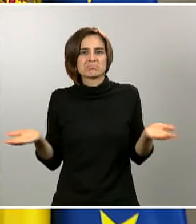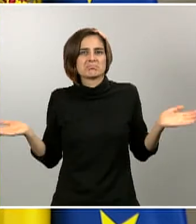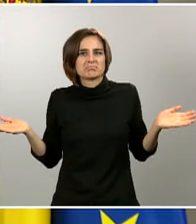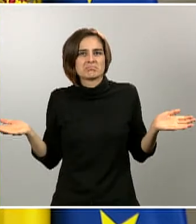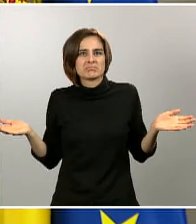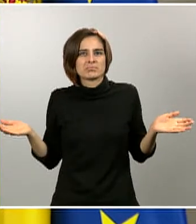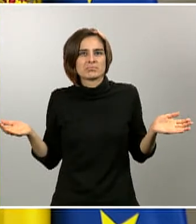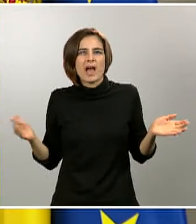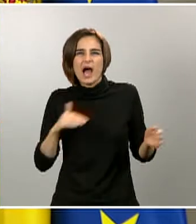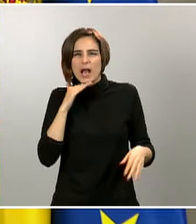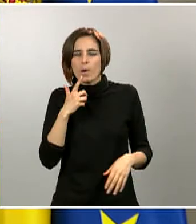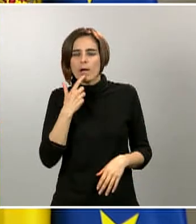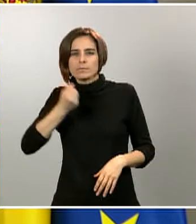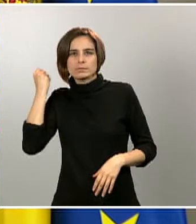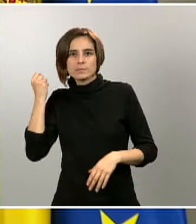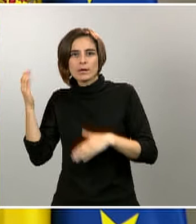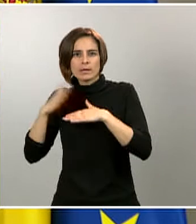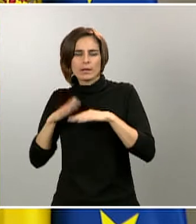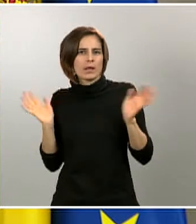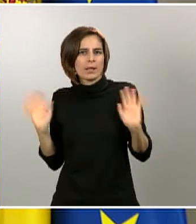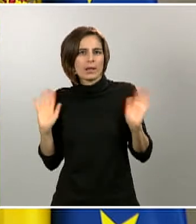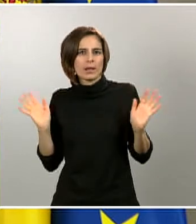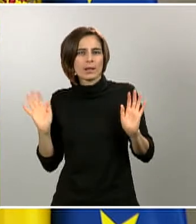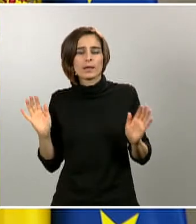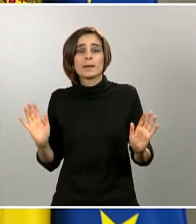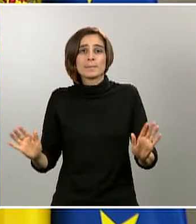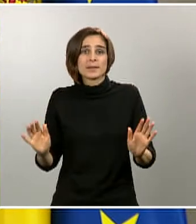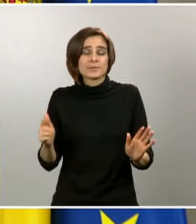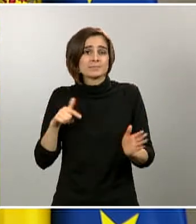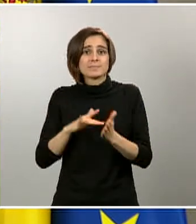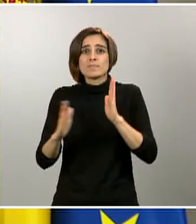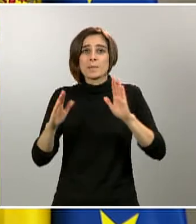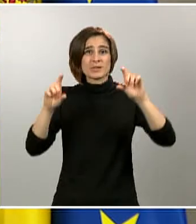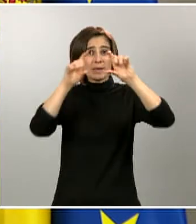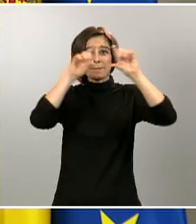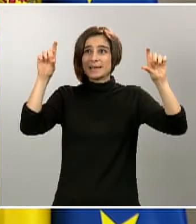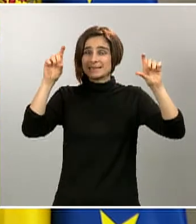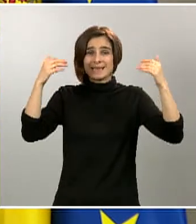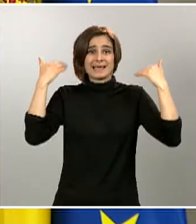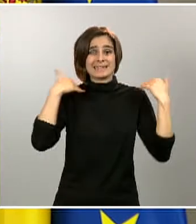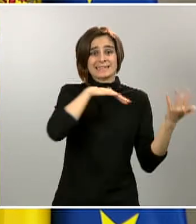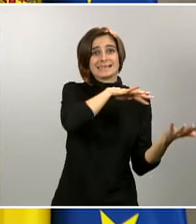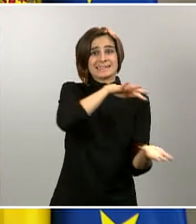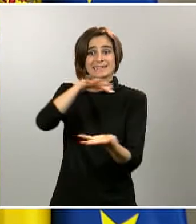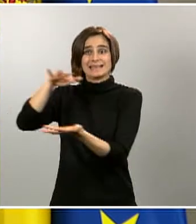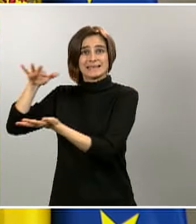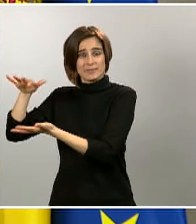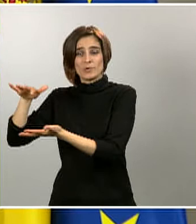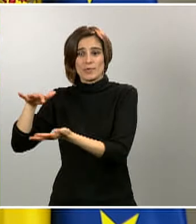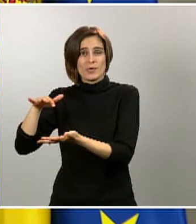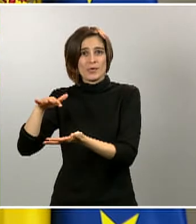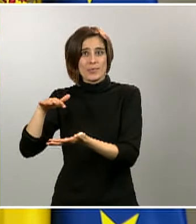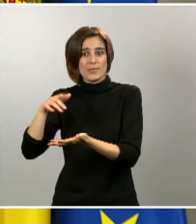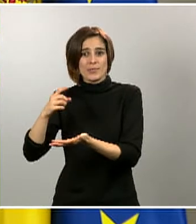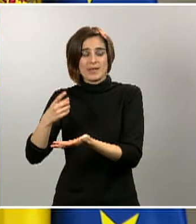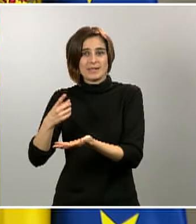haber, en un momento en que necesitamos que los proveedores y todo el mundo nos ayude a adquirir productos, tampoco va a haber ningún, porque además no se corresponde con la